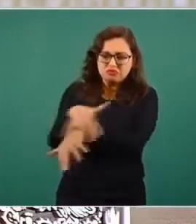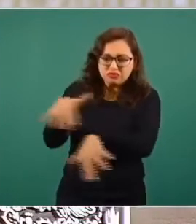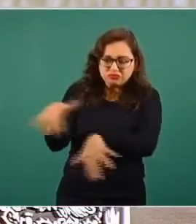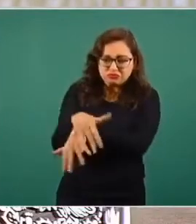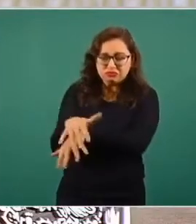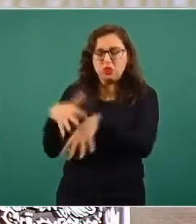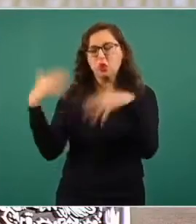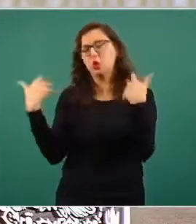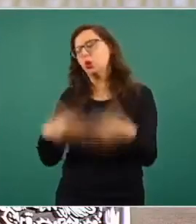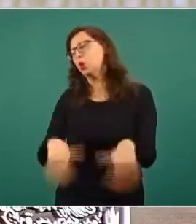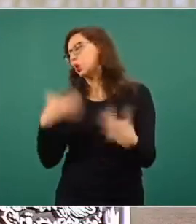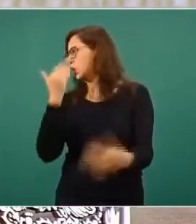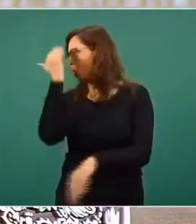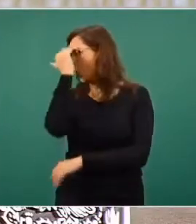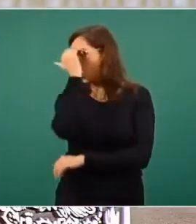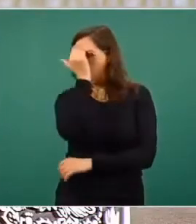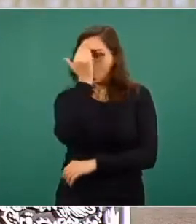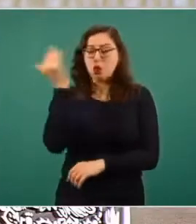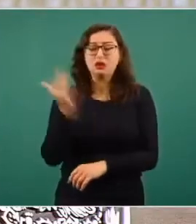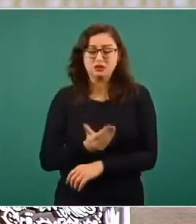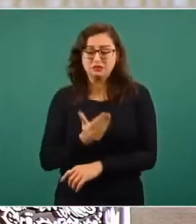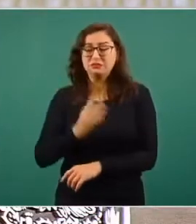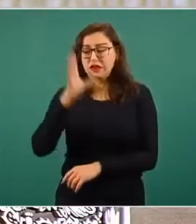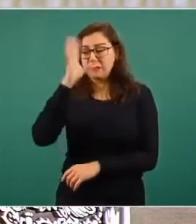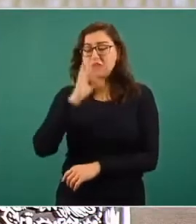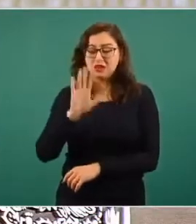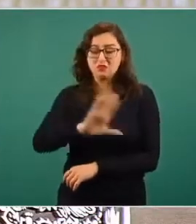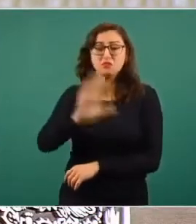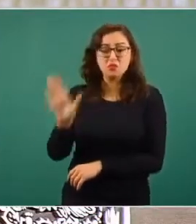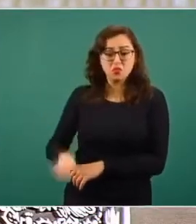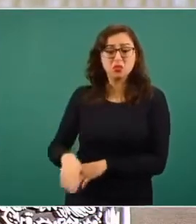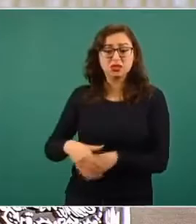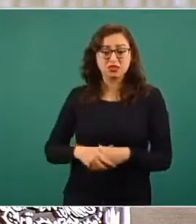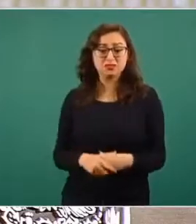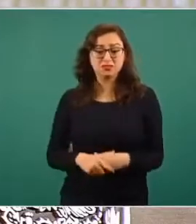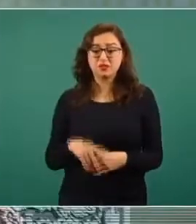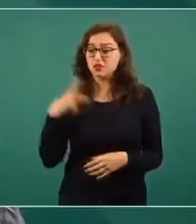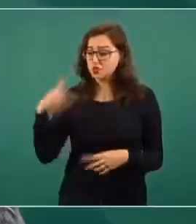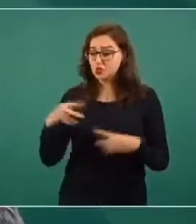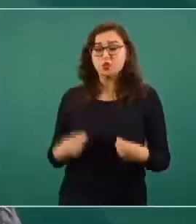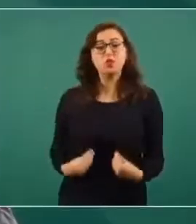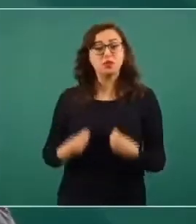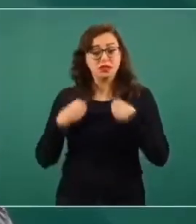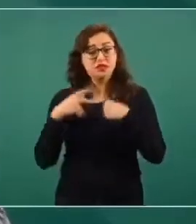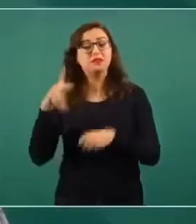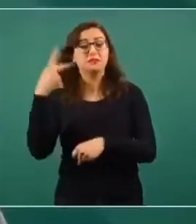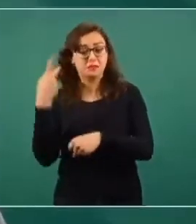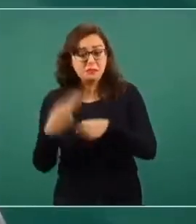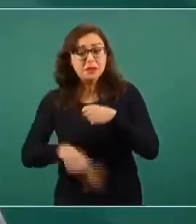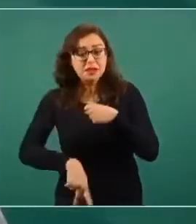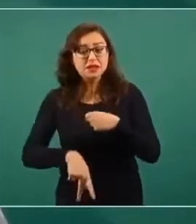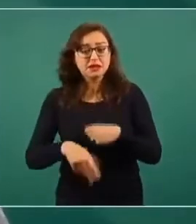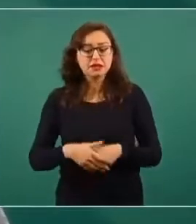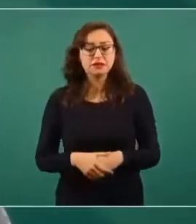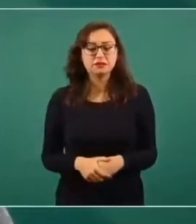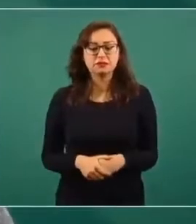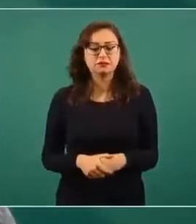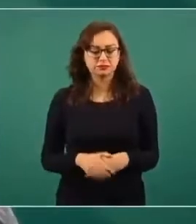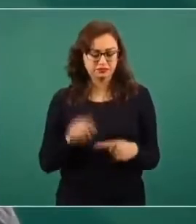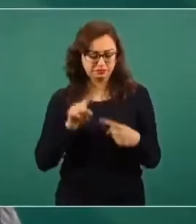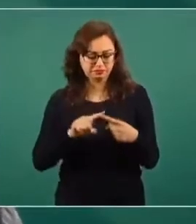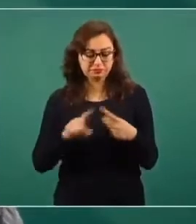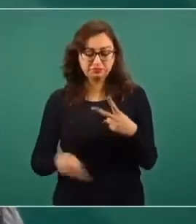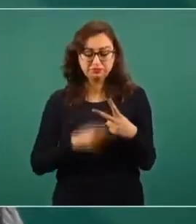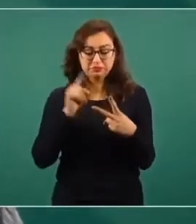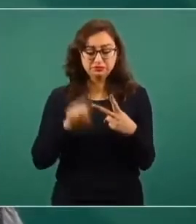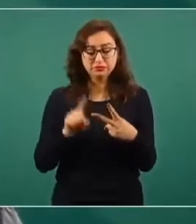tragedias terribles, pueden morir inclusive, están poniendo en riesgo su propia vida. En segundo